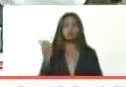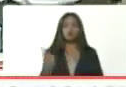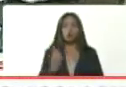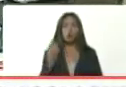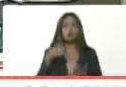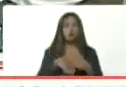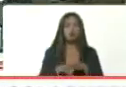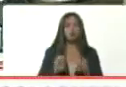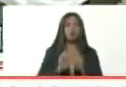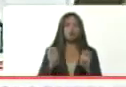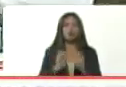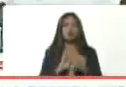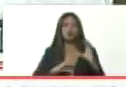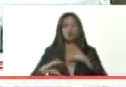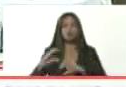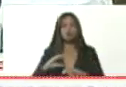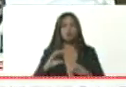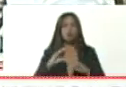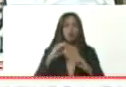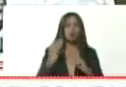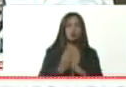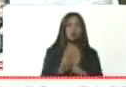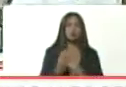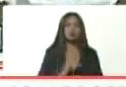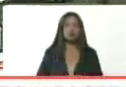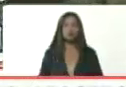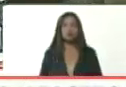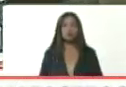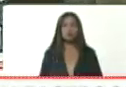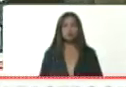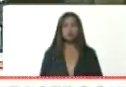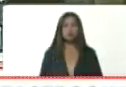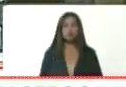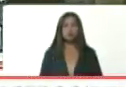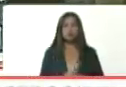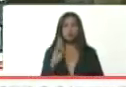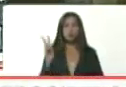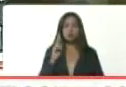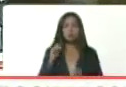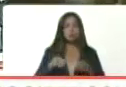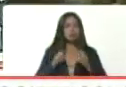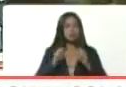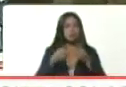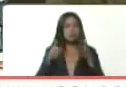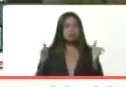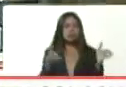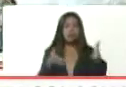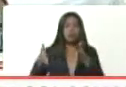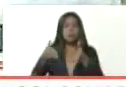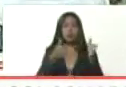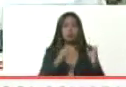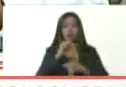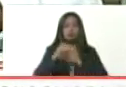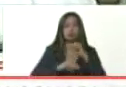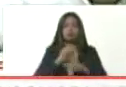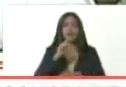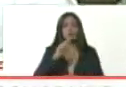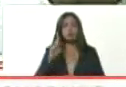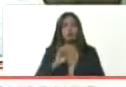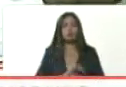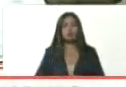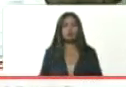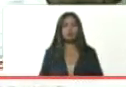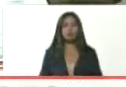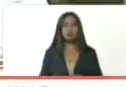educación la ciencia y la cultura venezuela seguirá abriendo el camino del siglo 21 a la grandeza